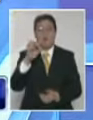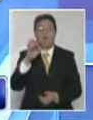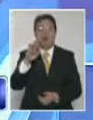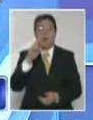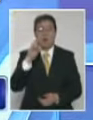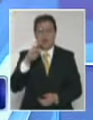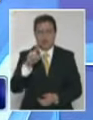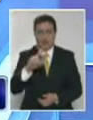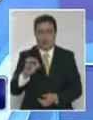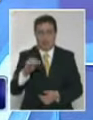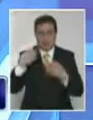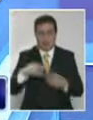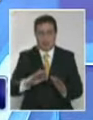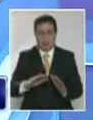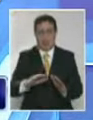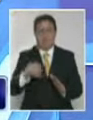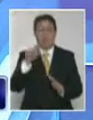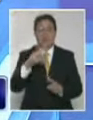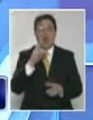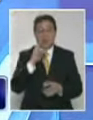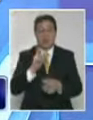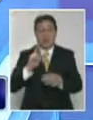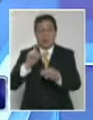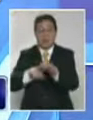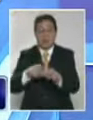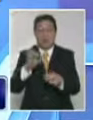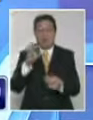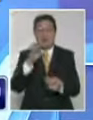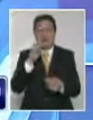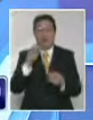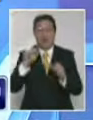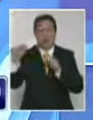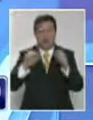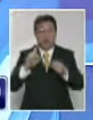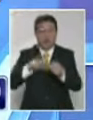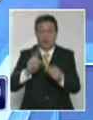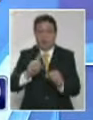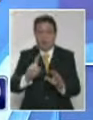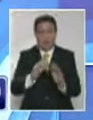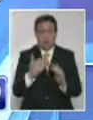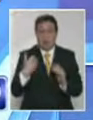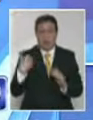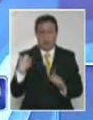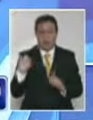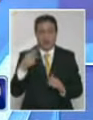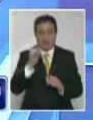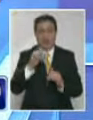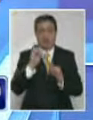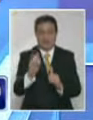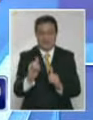No era, podía tener militancia o no, pero era política, pero era un compromiso